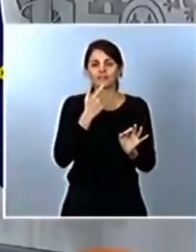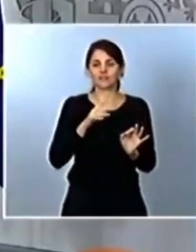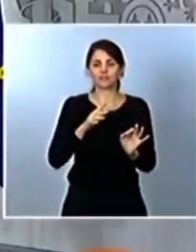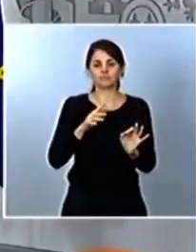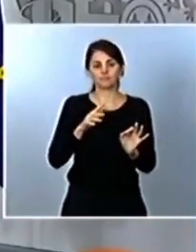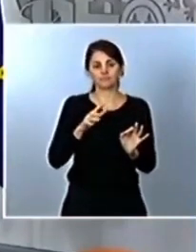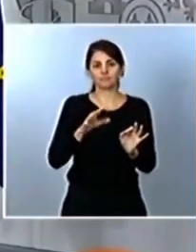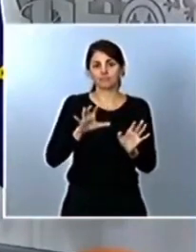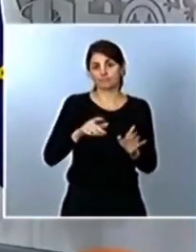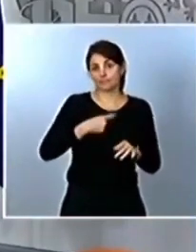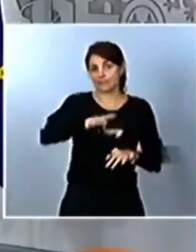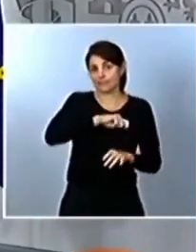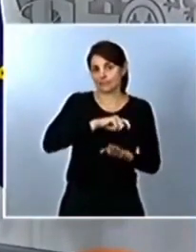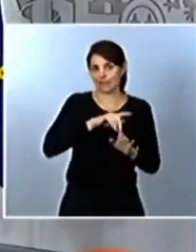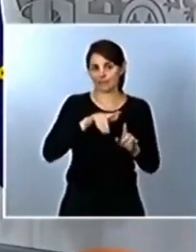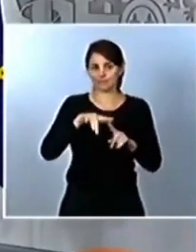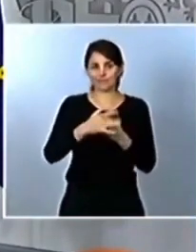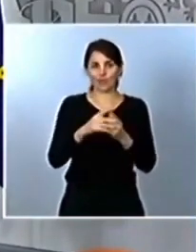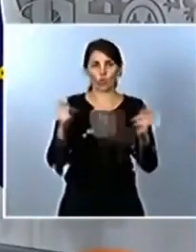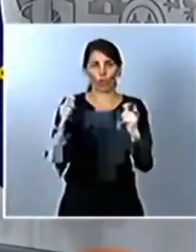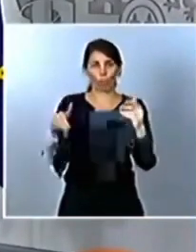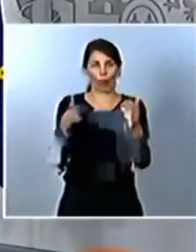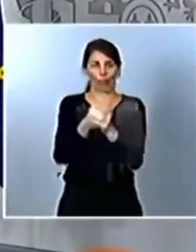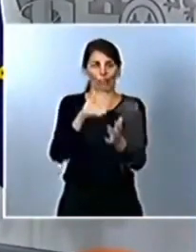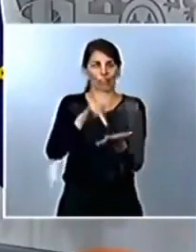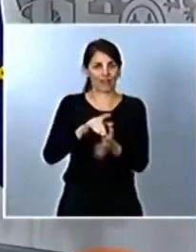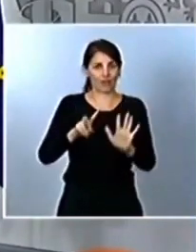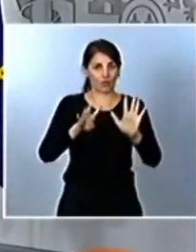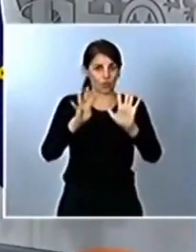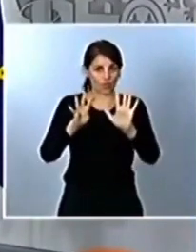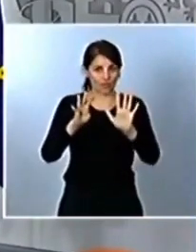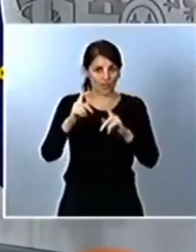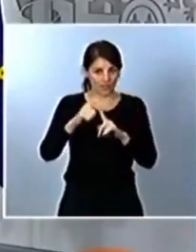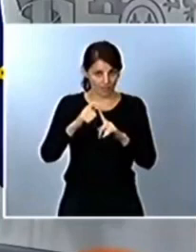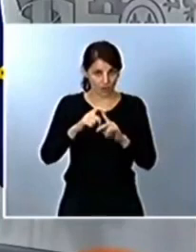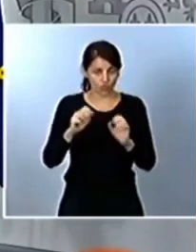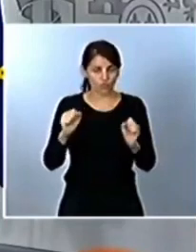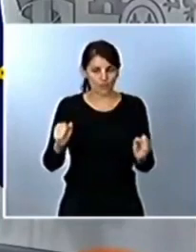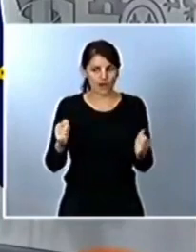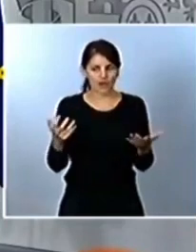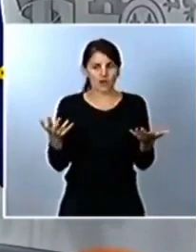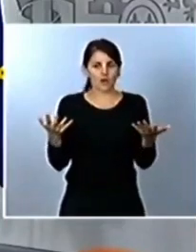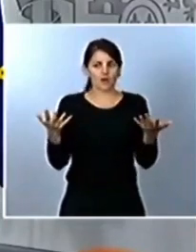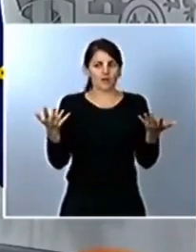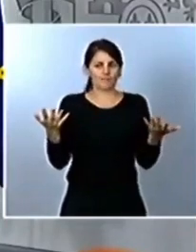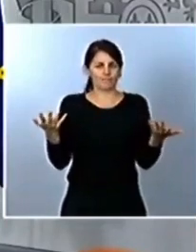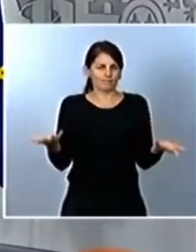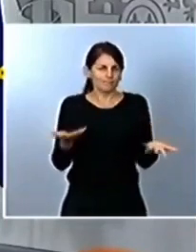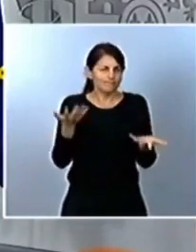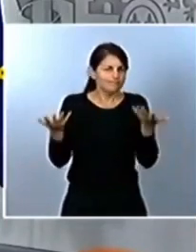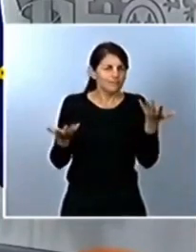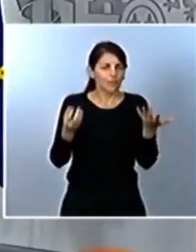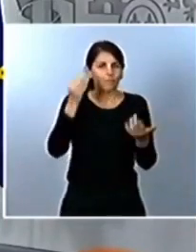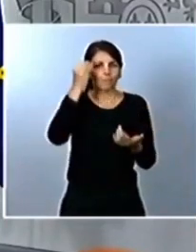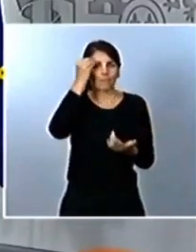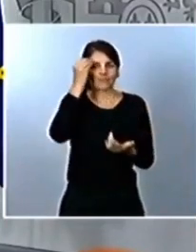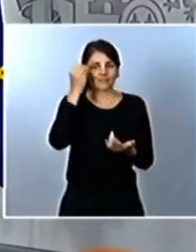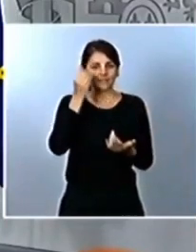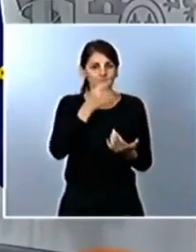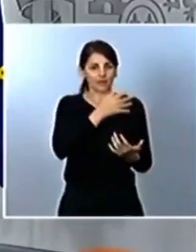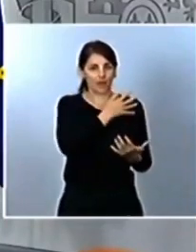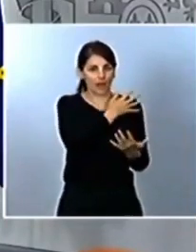mayo. No sé si considera que estos meses de desescalada, de nueva normalidad, han sido un